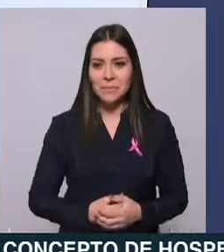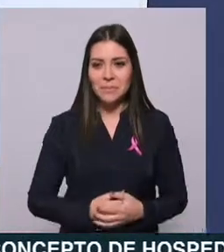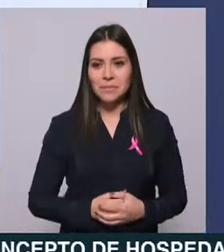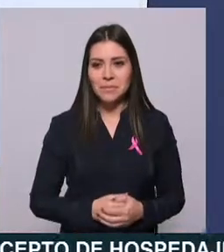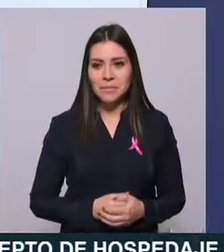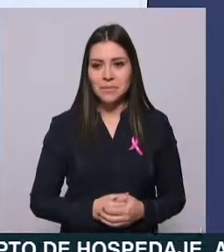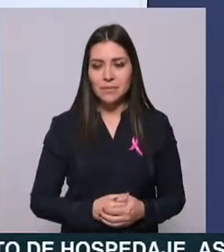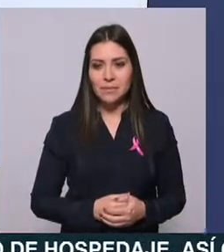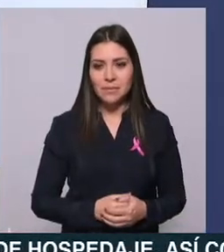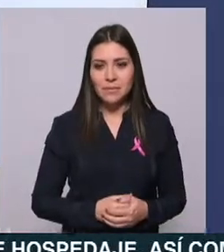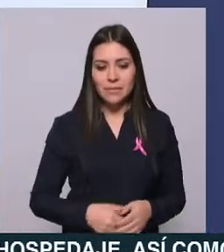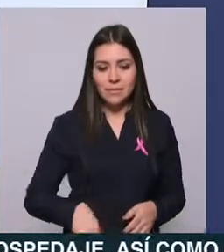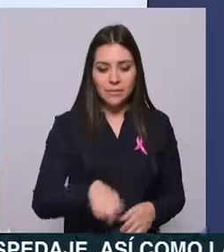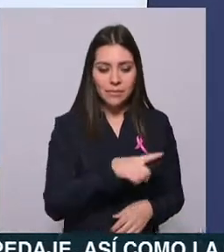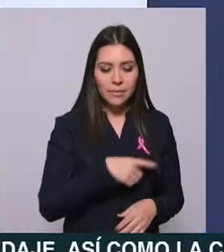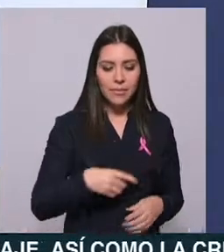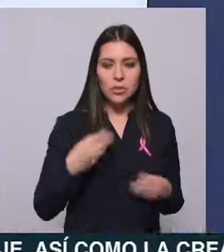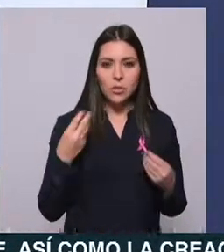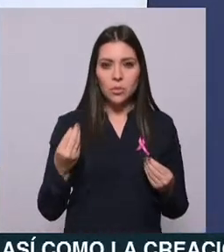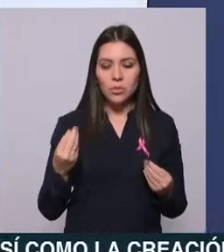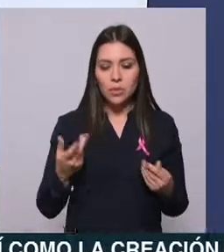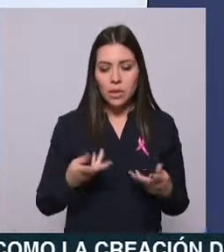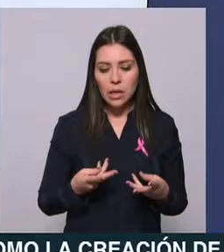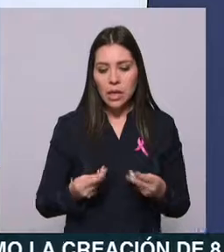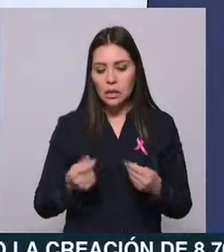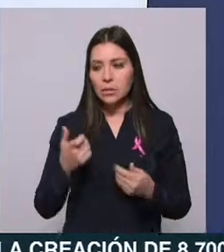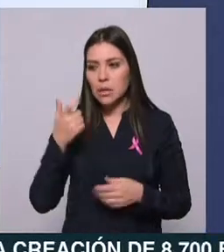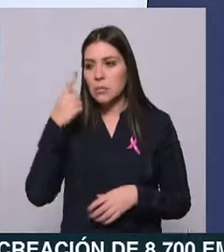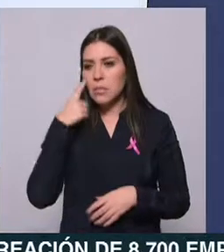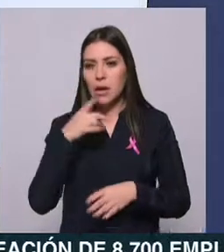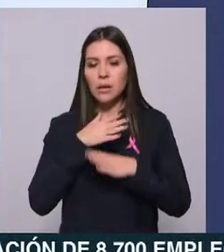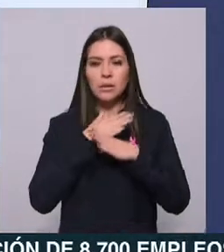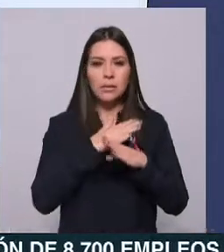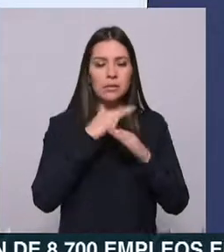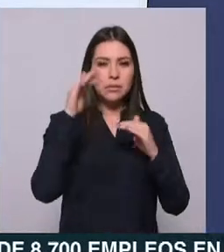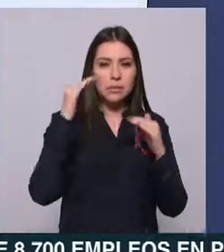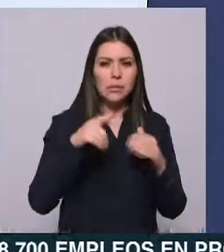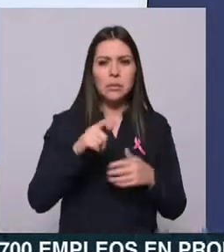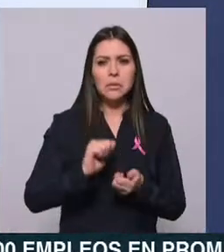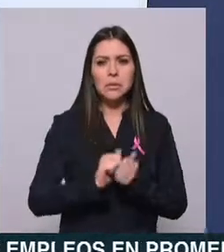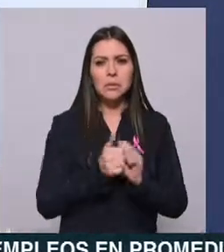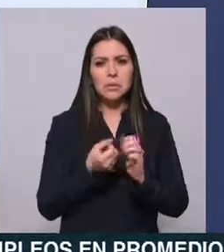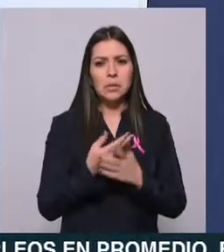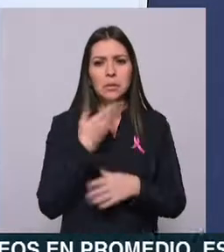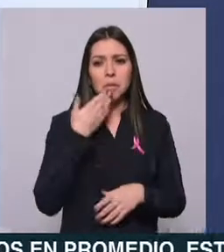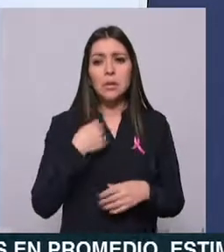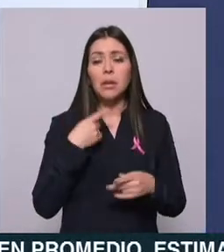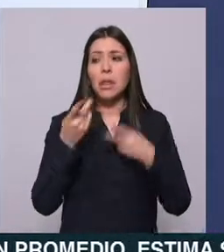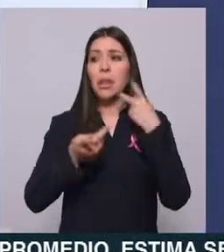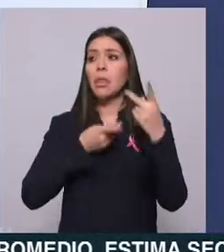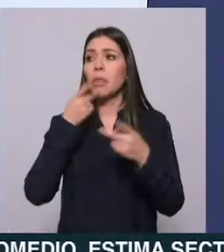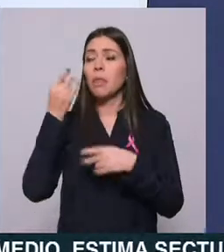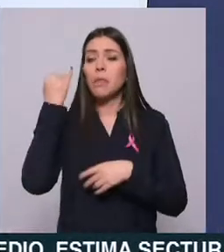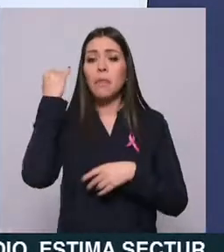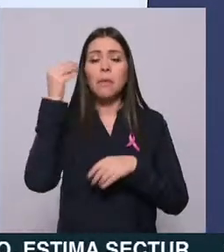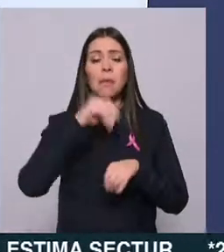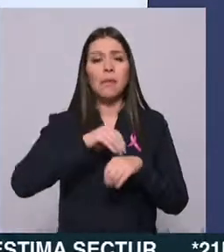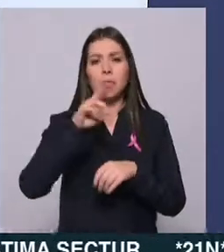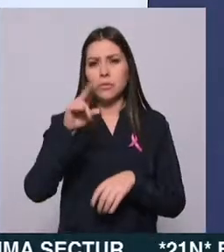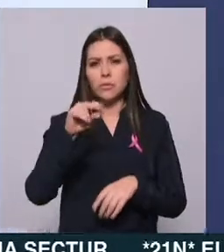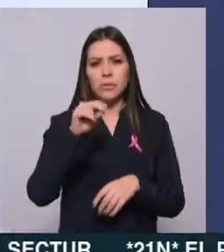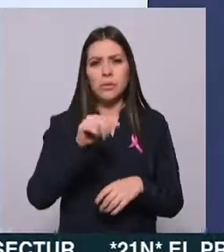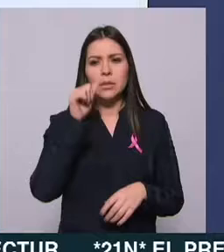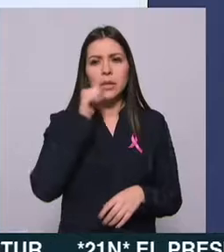invertido mucho para la prevención al delito y ha dado resultados. Y no lo digo solo por decirlo, sino porque